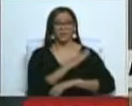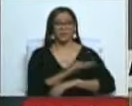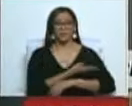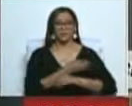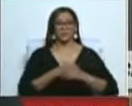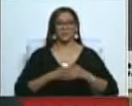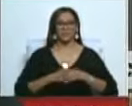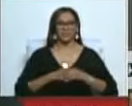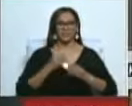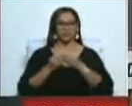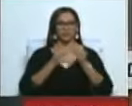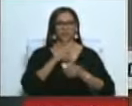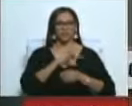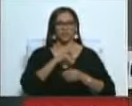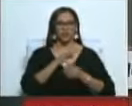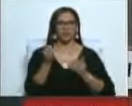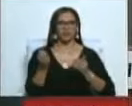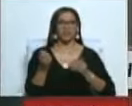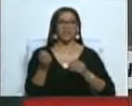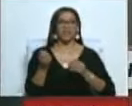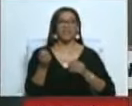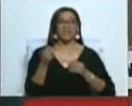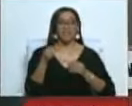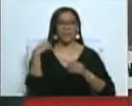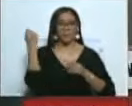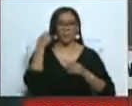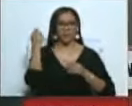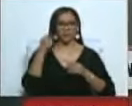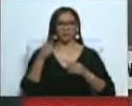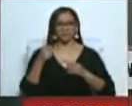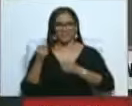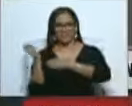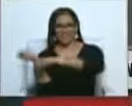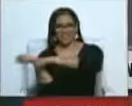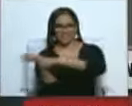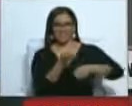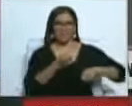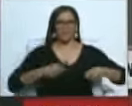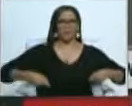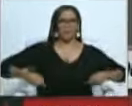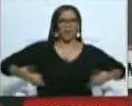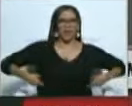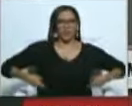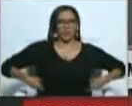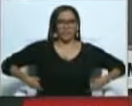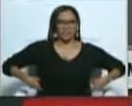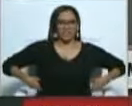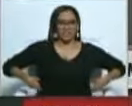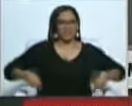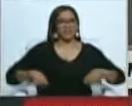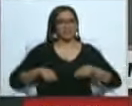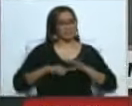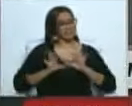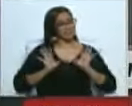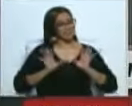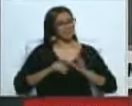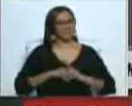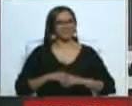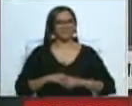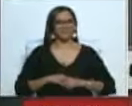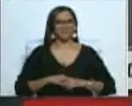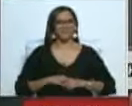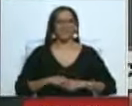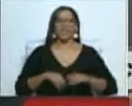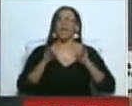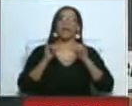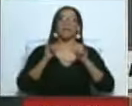Ese lo hizo el señor de Apure, un compañero si de Apure. Si le das por las costillas. ¿Ah? Fue así, el mismo día se le puso el